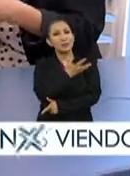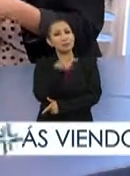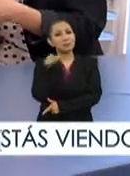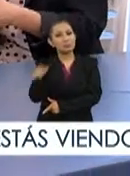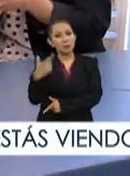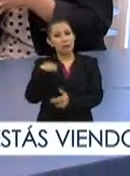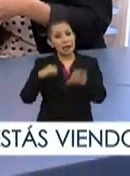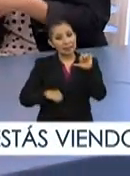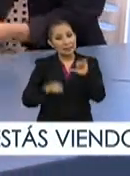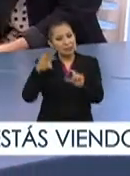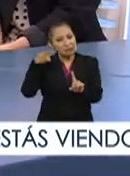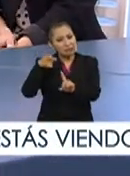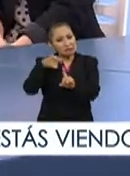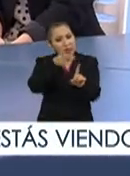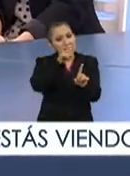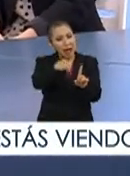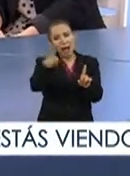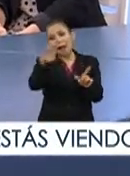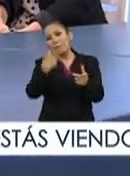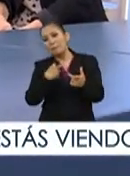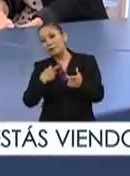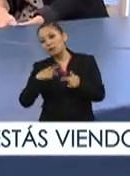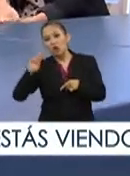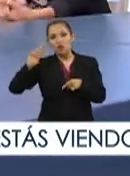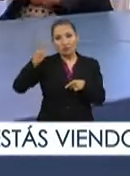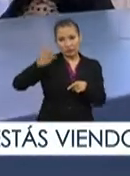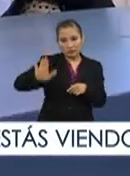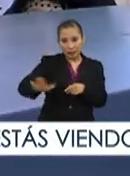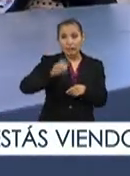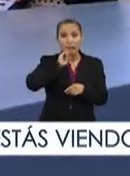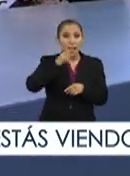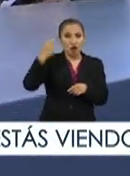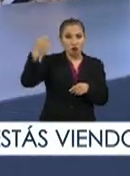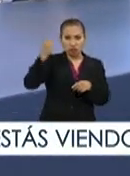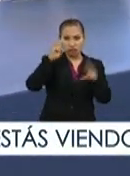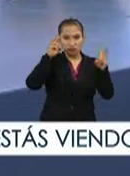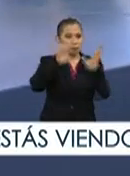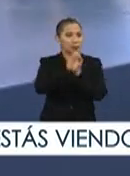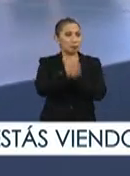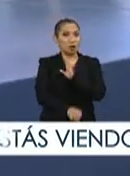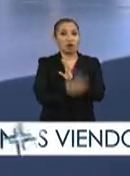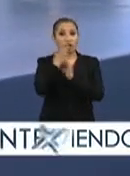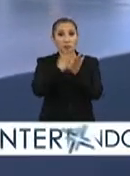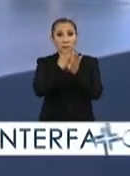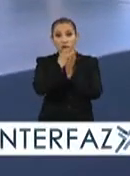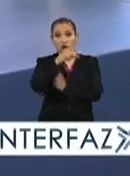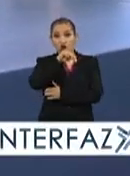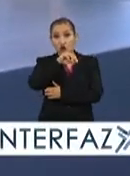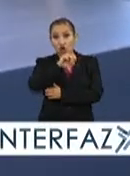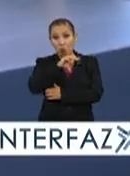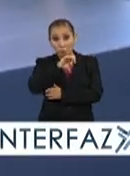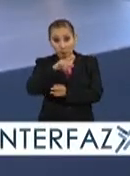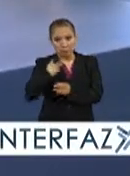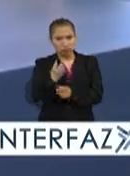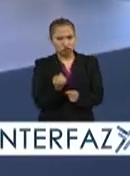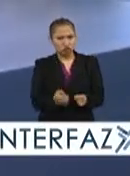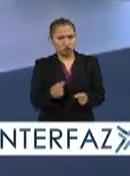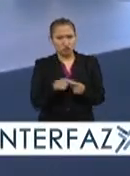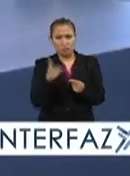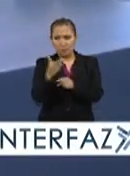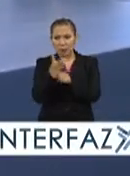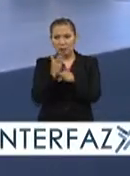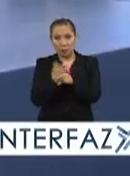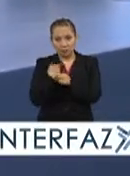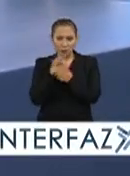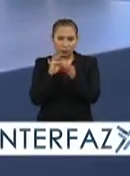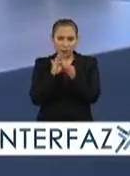muchas actividades específicas también para público universitario, y traemos grandes nombres. Tenemos, por ejemplo, 2 premios Nobel, bueno, un montón de invitados que si